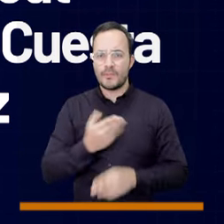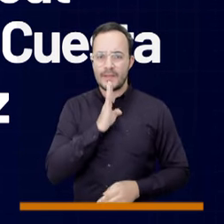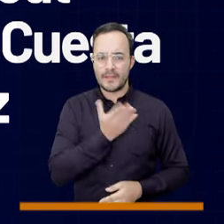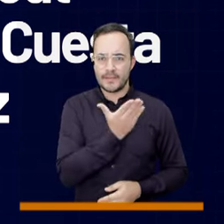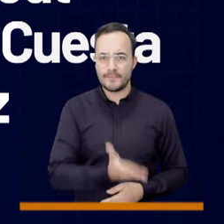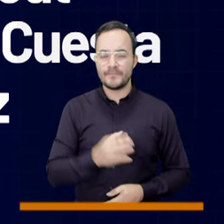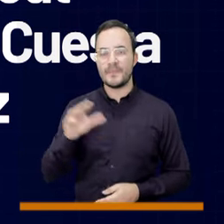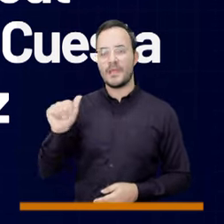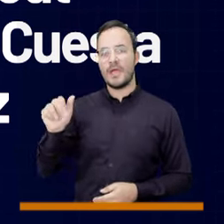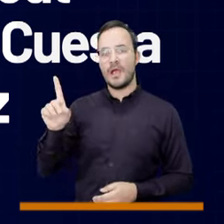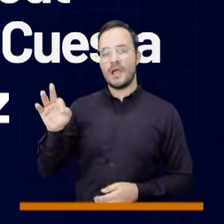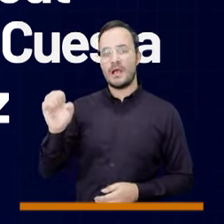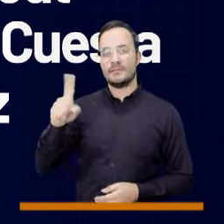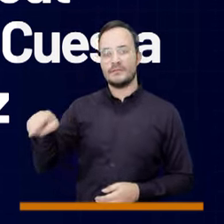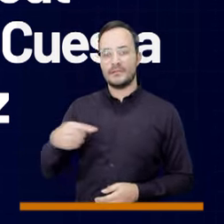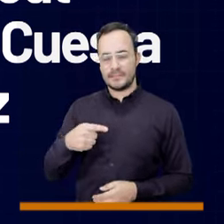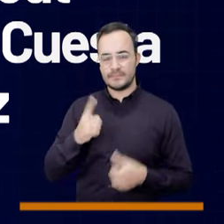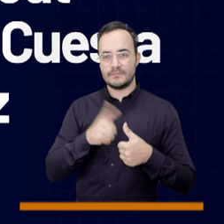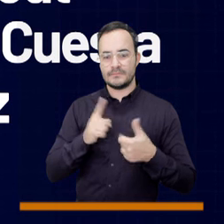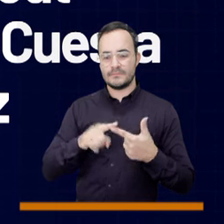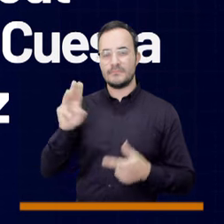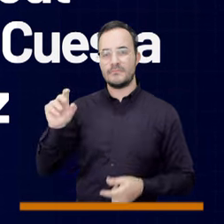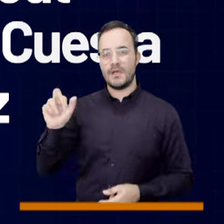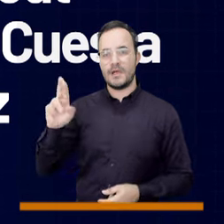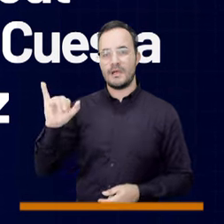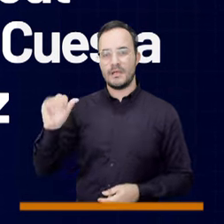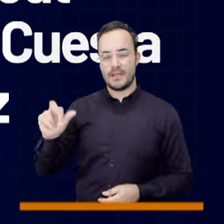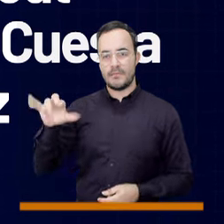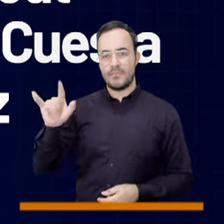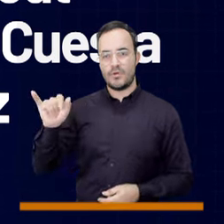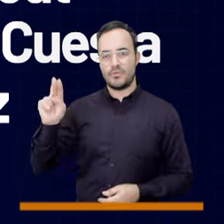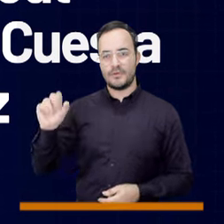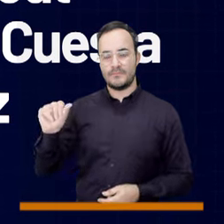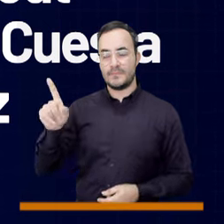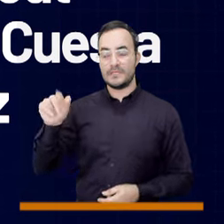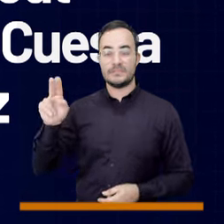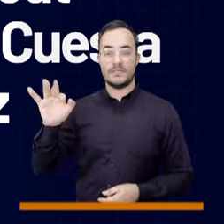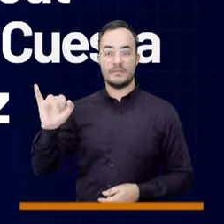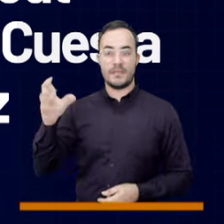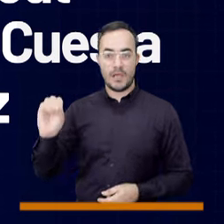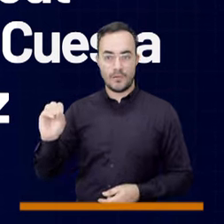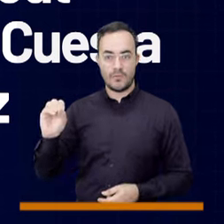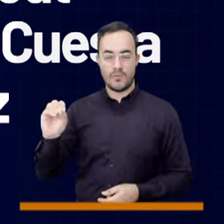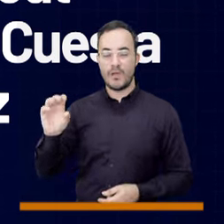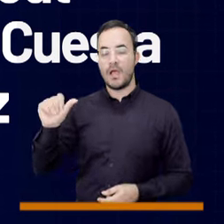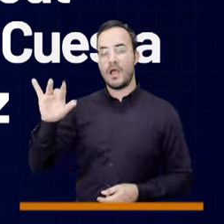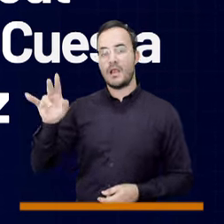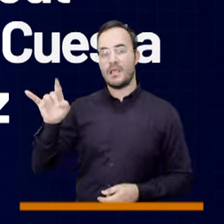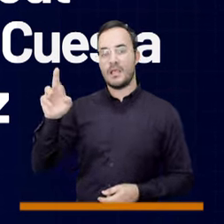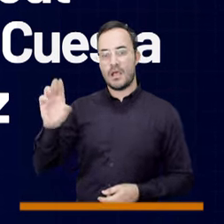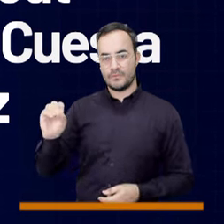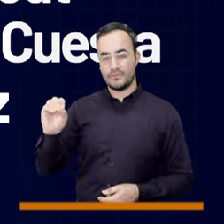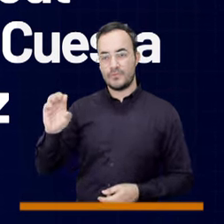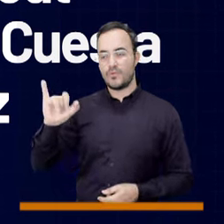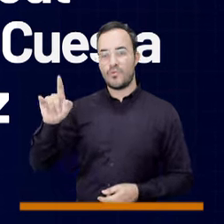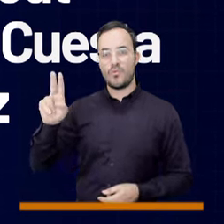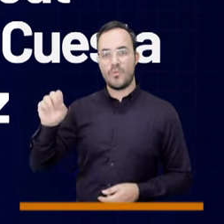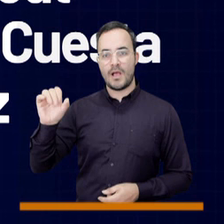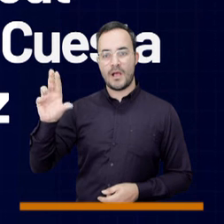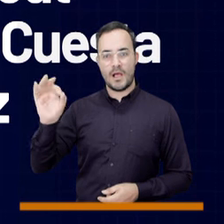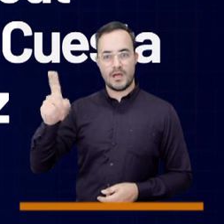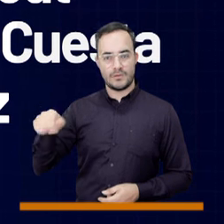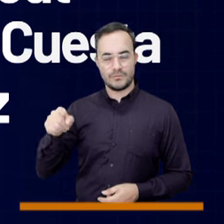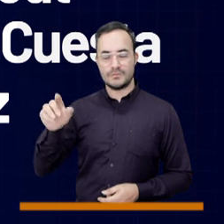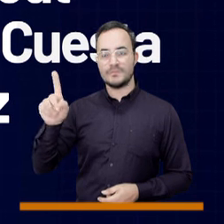forma. Por Creemos, André Felipe Tobón, María Paulina Suárez, Santiago Perdomo, Alejandro de